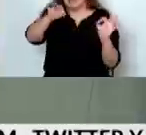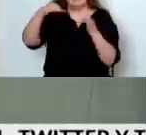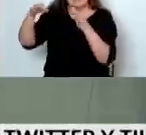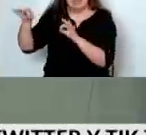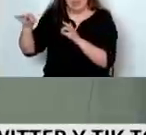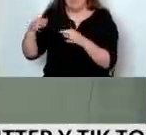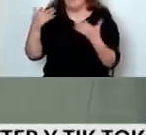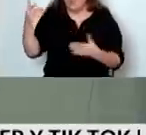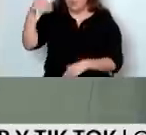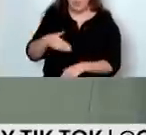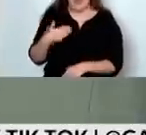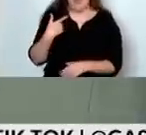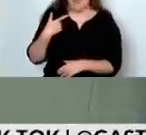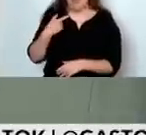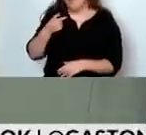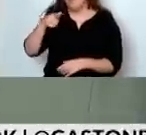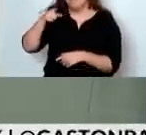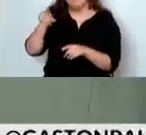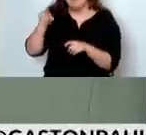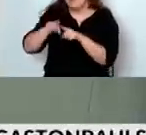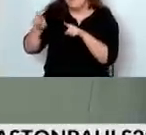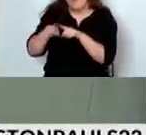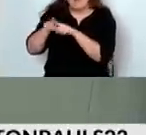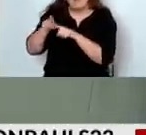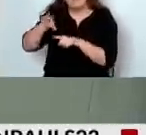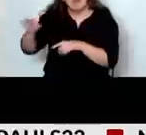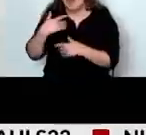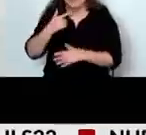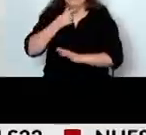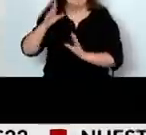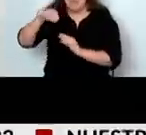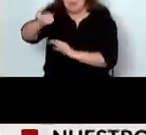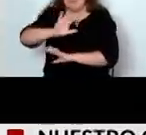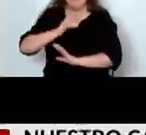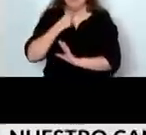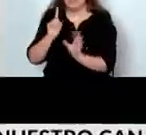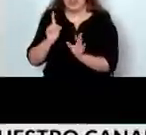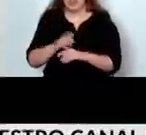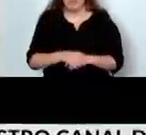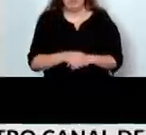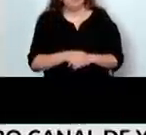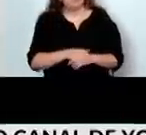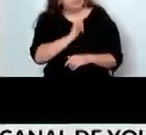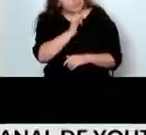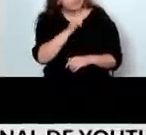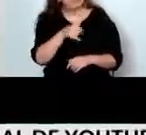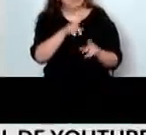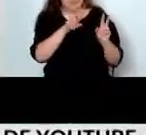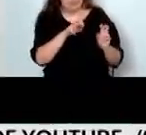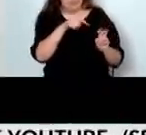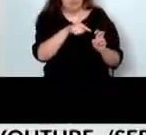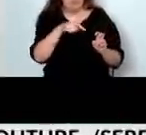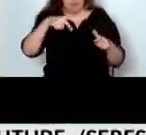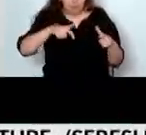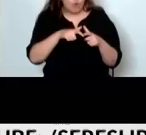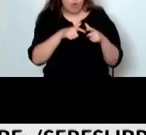que haya más personas como Mati, como las 10 personas por día que mueren por suicidio en nuestro país. Y ante eso, hay algo que lo hablamos